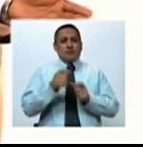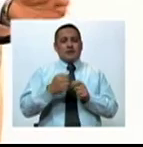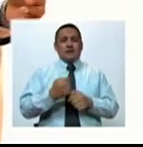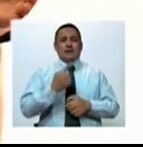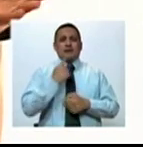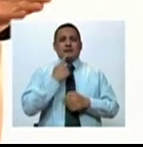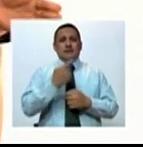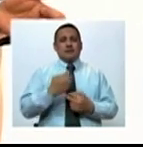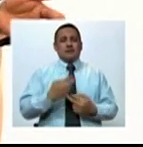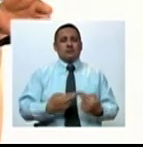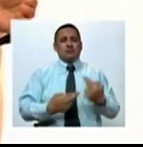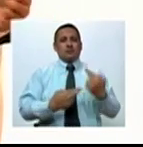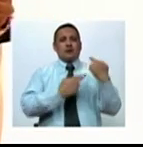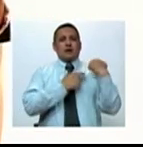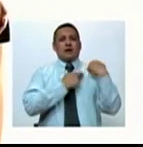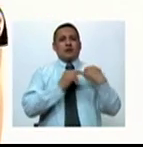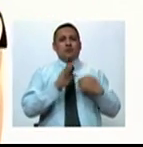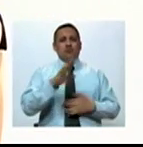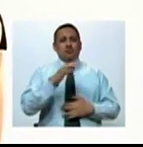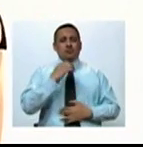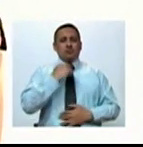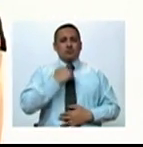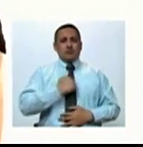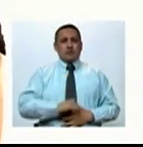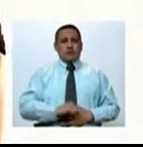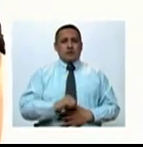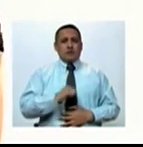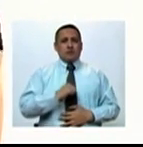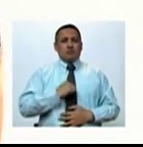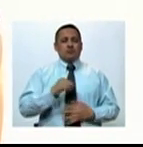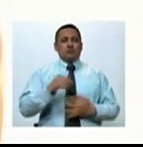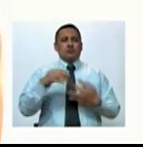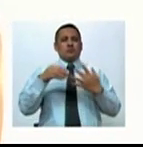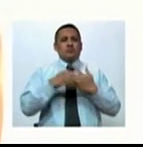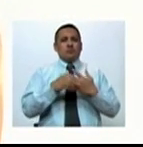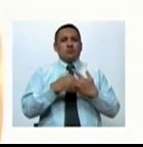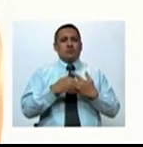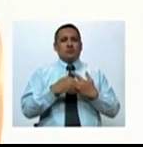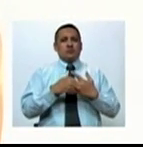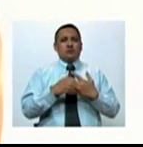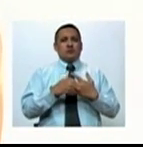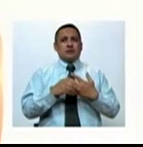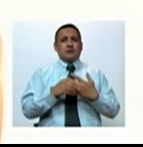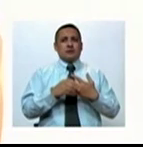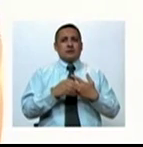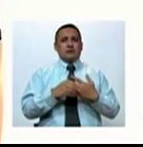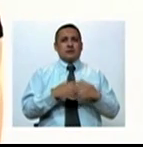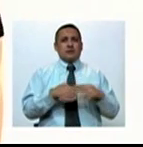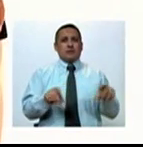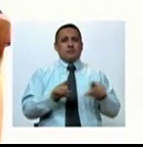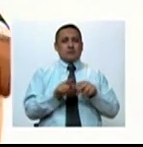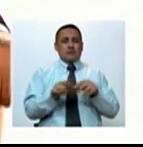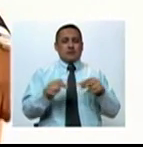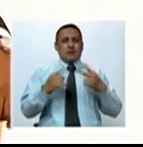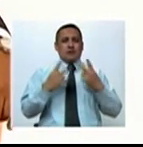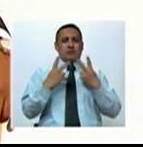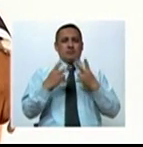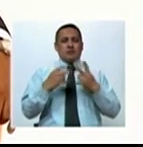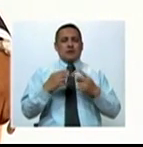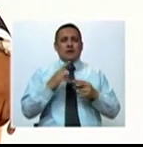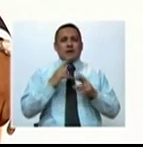hijos, la esposa. Entonces, ahí el monto resulta ser mayor. Claro, que es